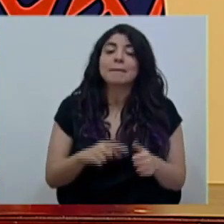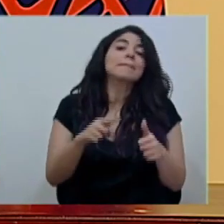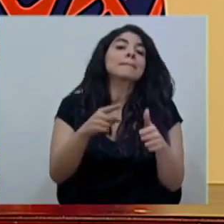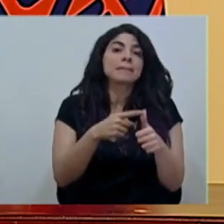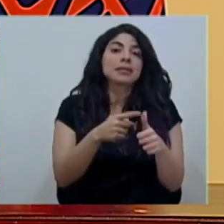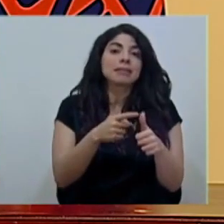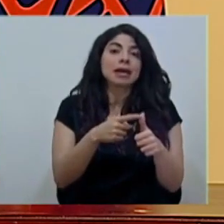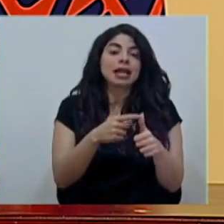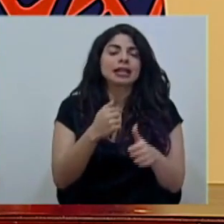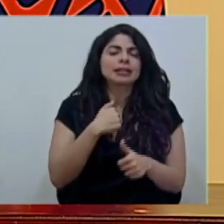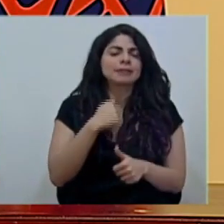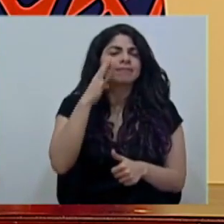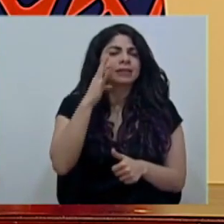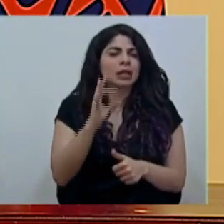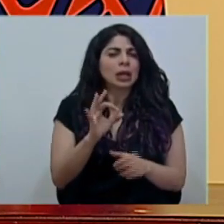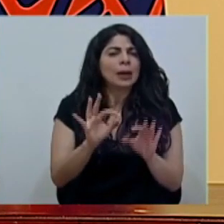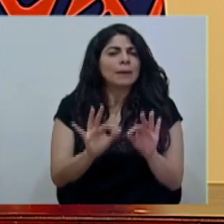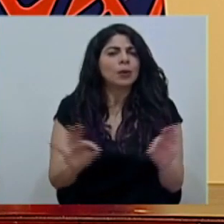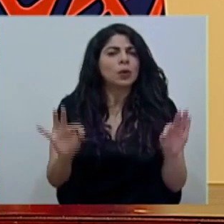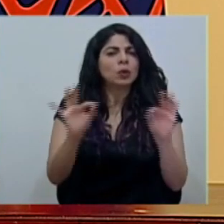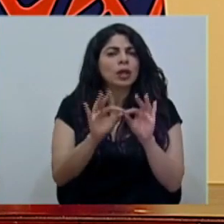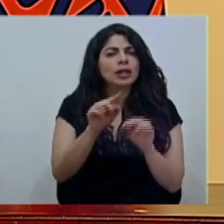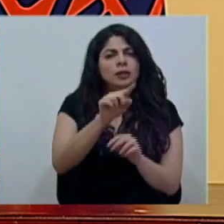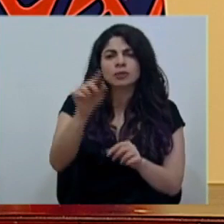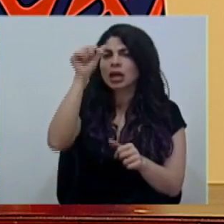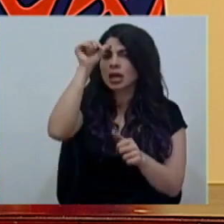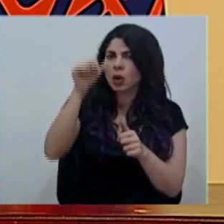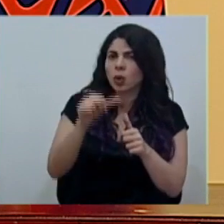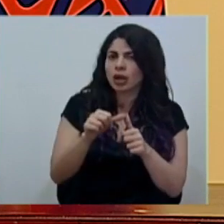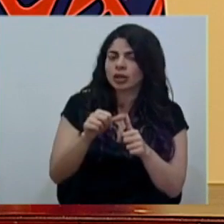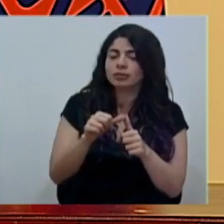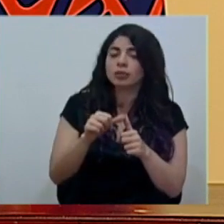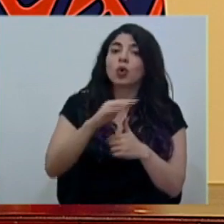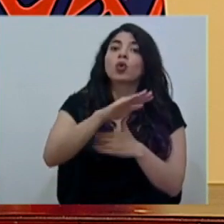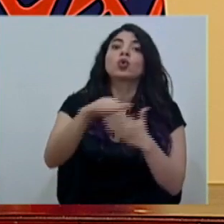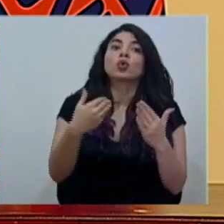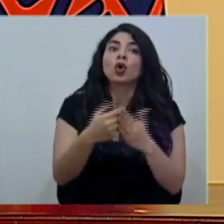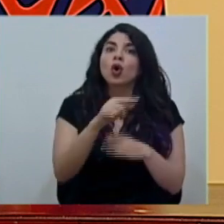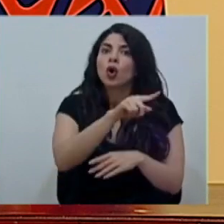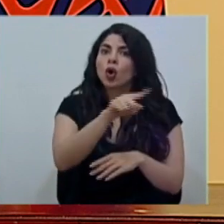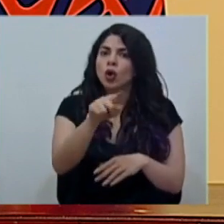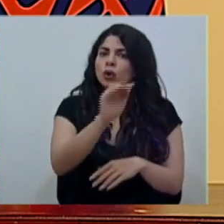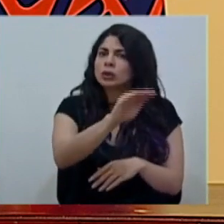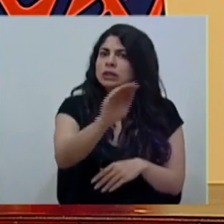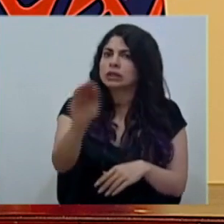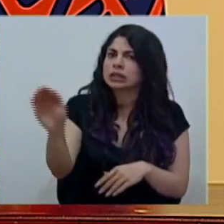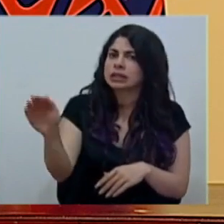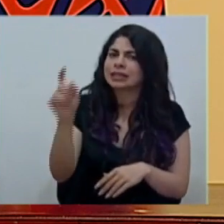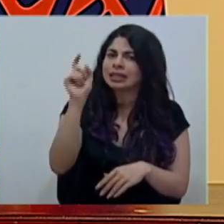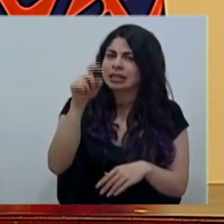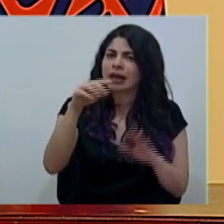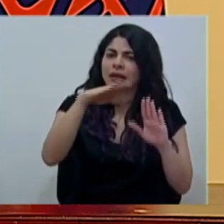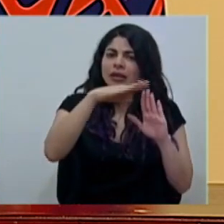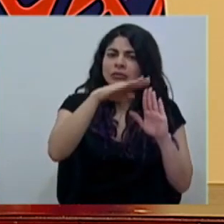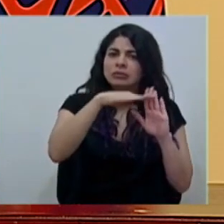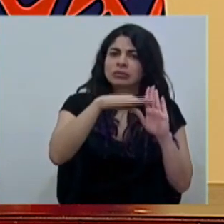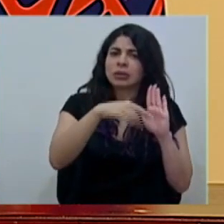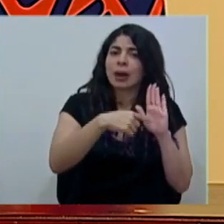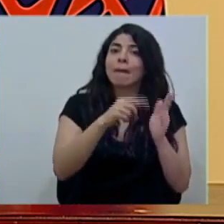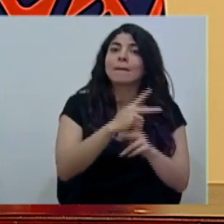primer lugar, creo que es muy importante recordar que todos y cada aún no estamos llamados a seguir las medidas de